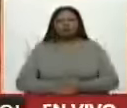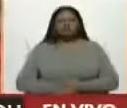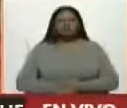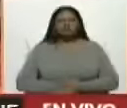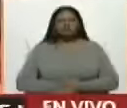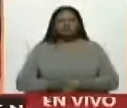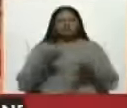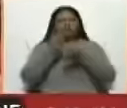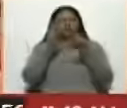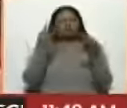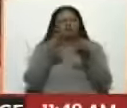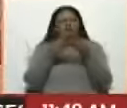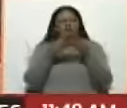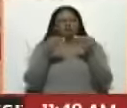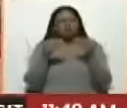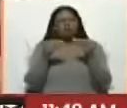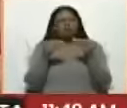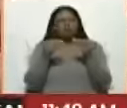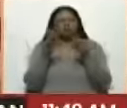Extraordinarios.